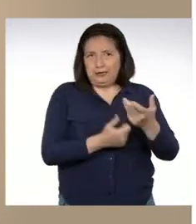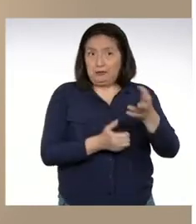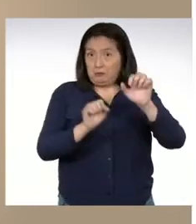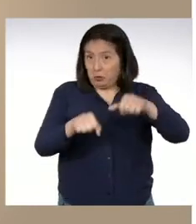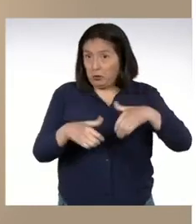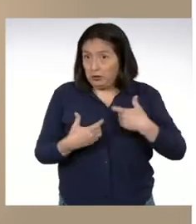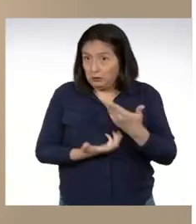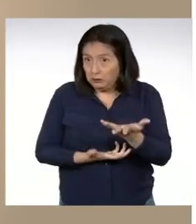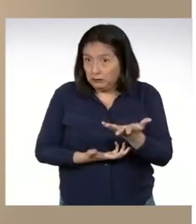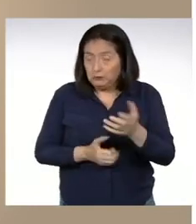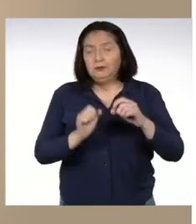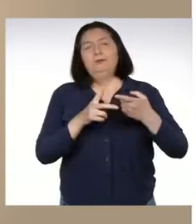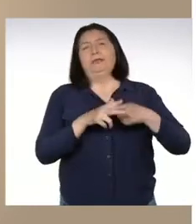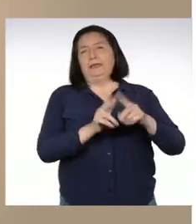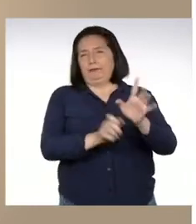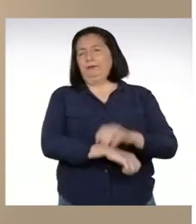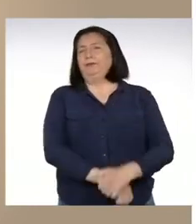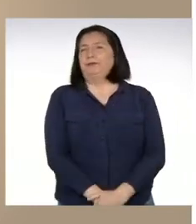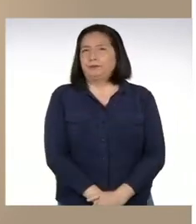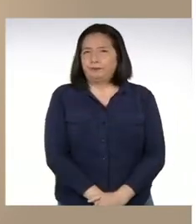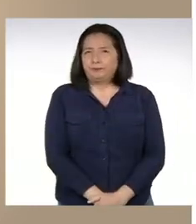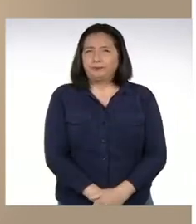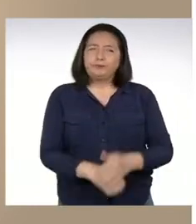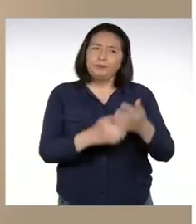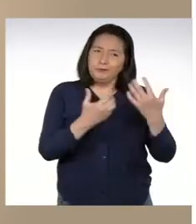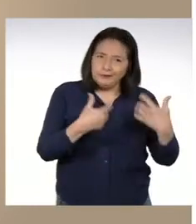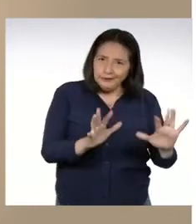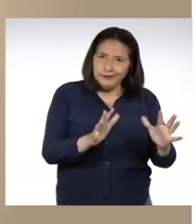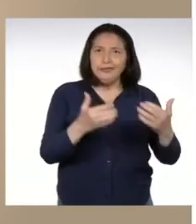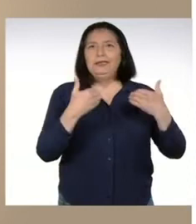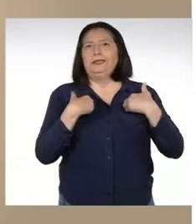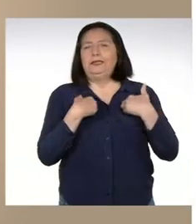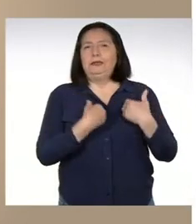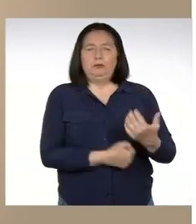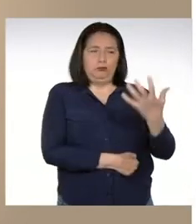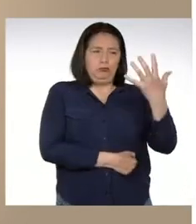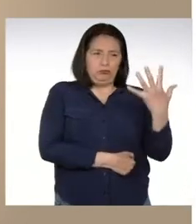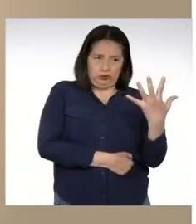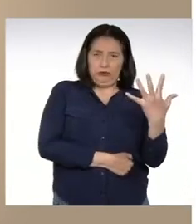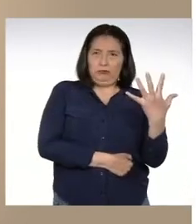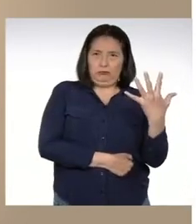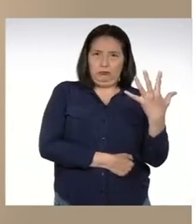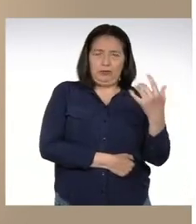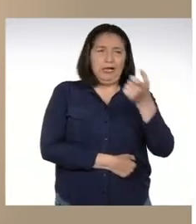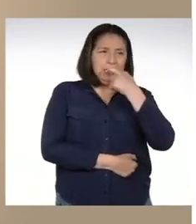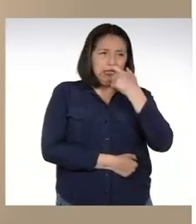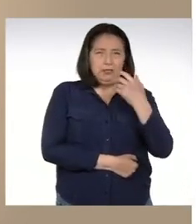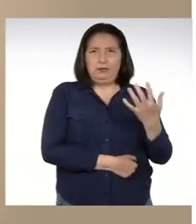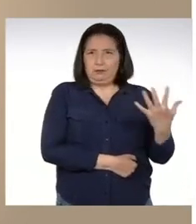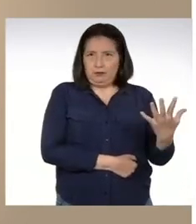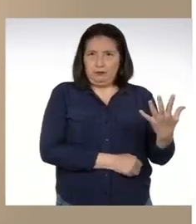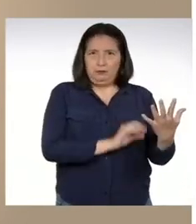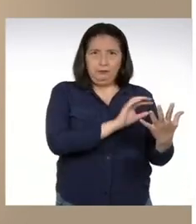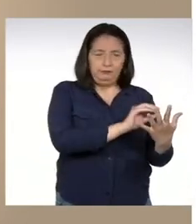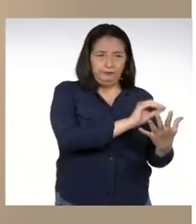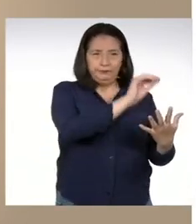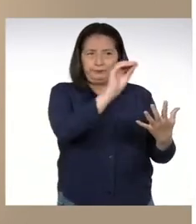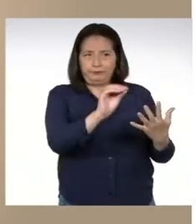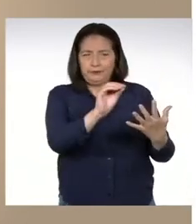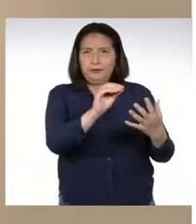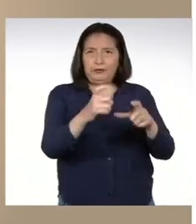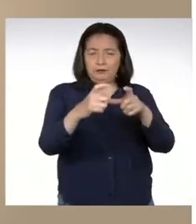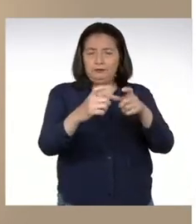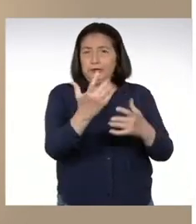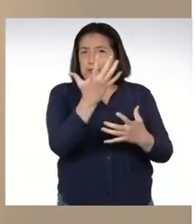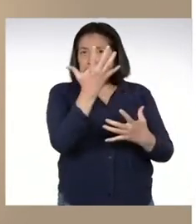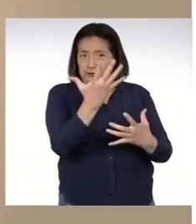hacerlo? Comencemos. Tenemos las primeras 5 galletas. Aquí tenemos otro